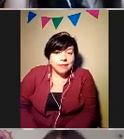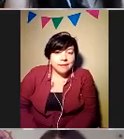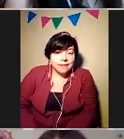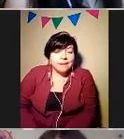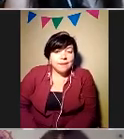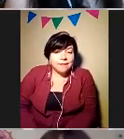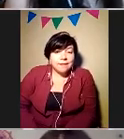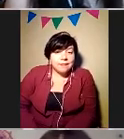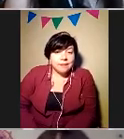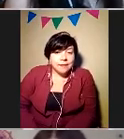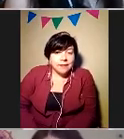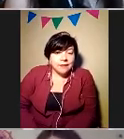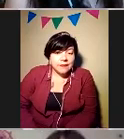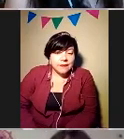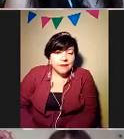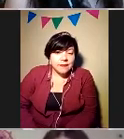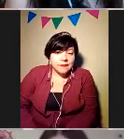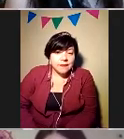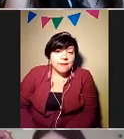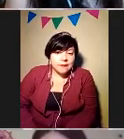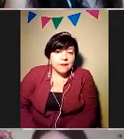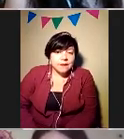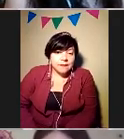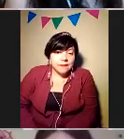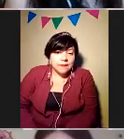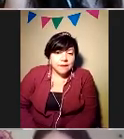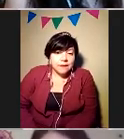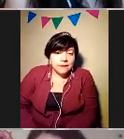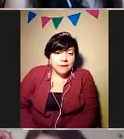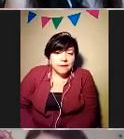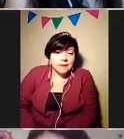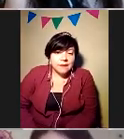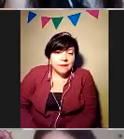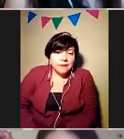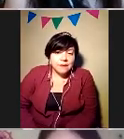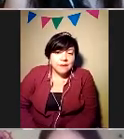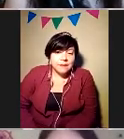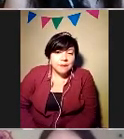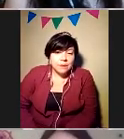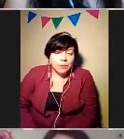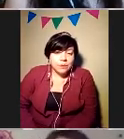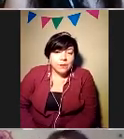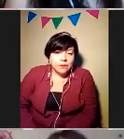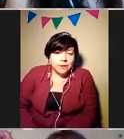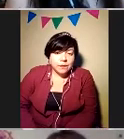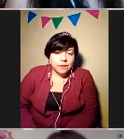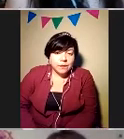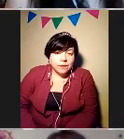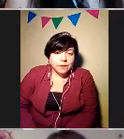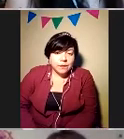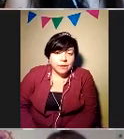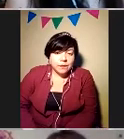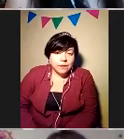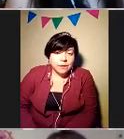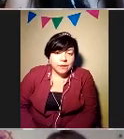ahí y se está comiendo que haya tanto mal donde él trabaja, pero al final esa